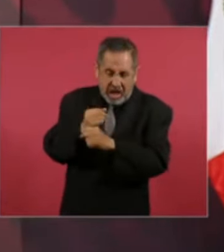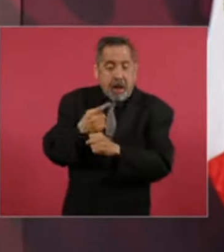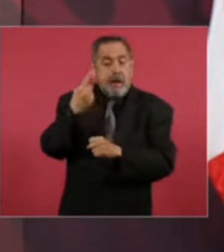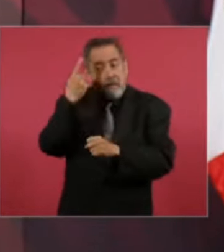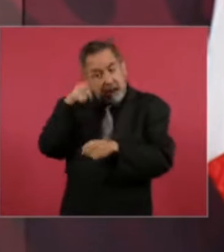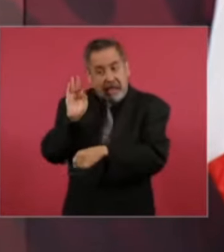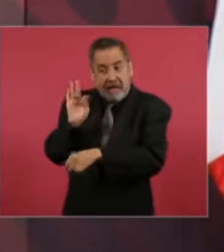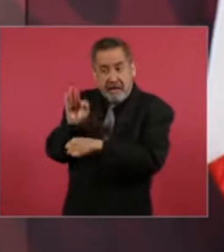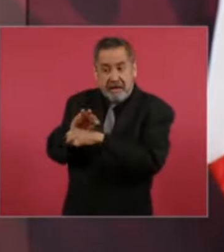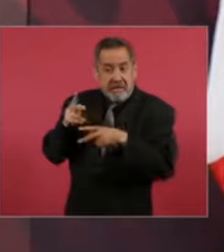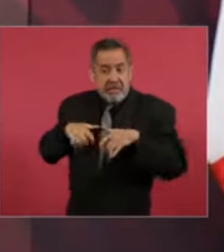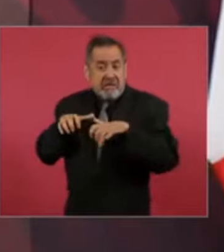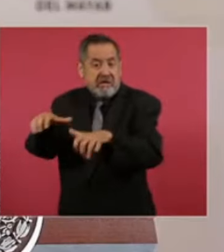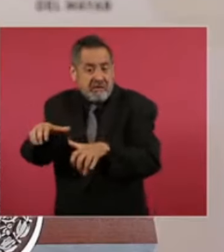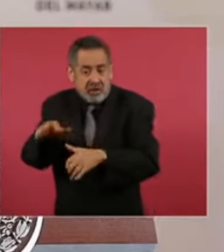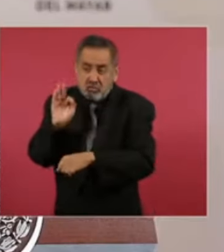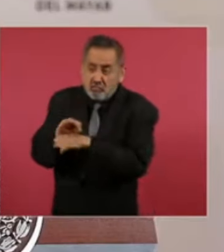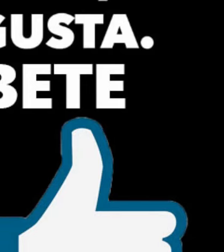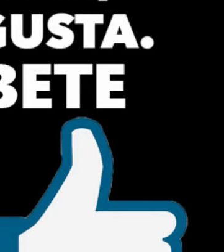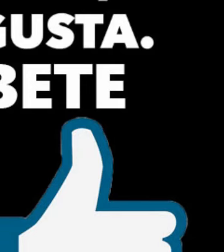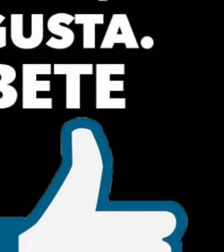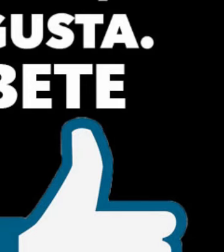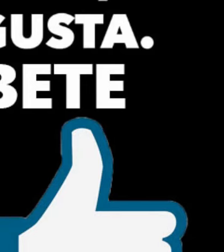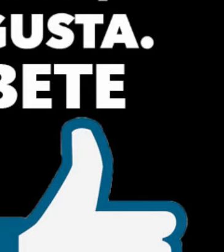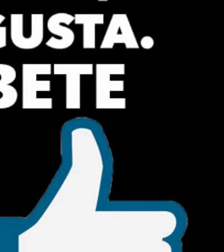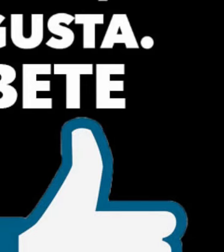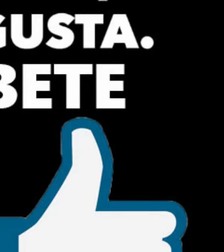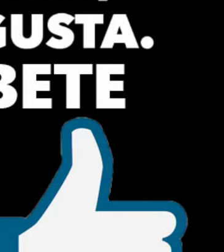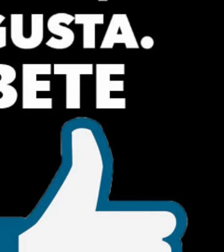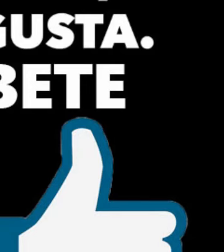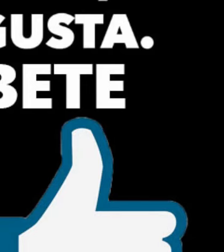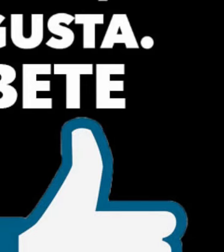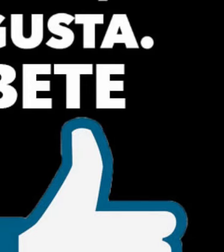para beneficiar al pueblo de México y no pero lo de com re